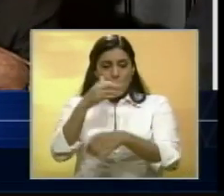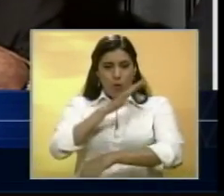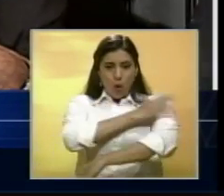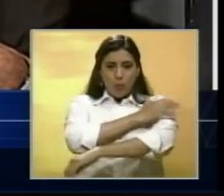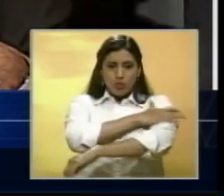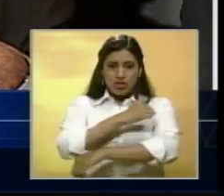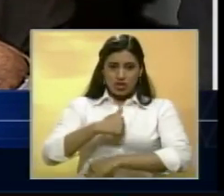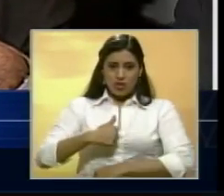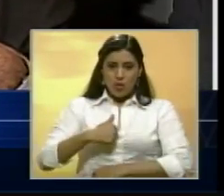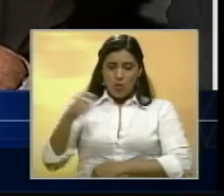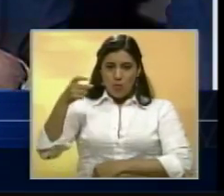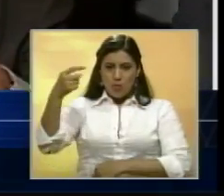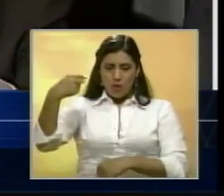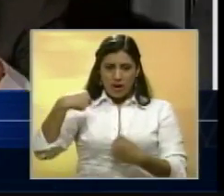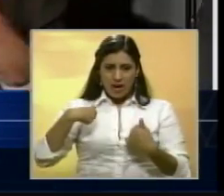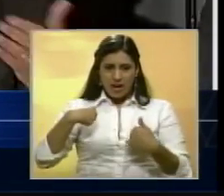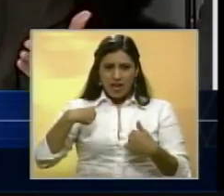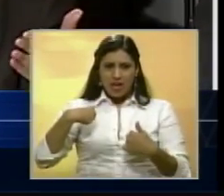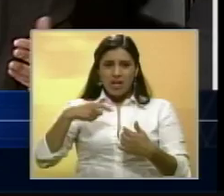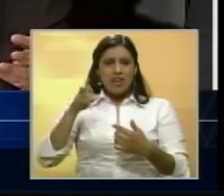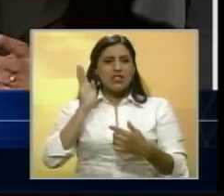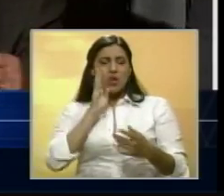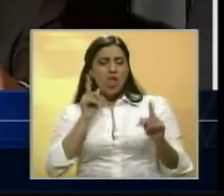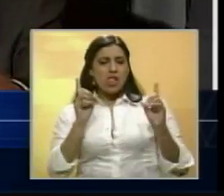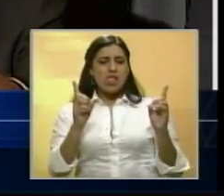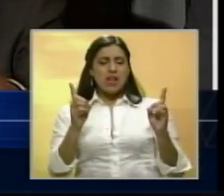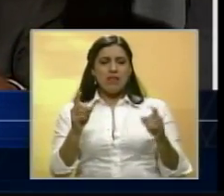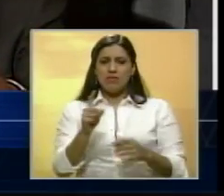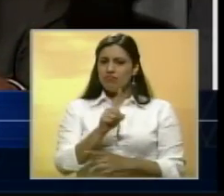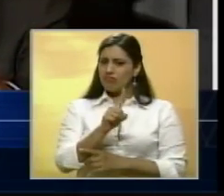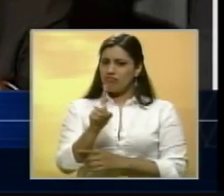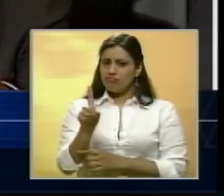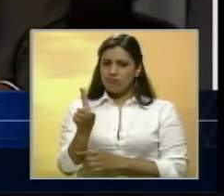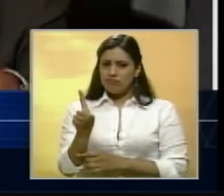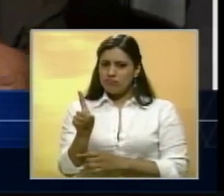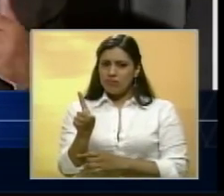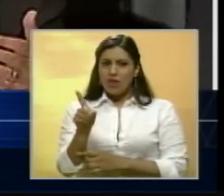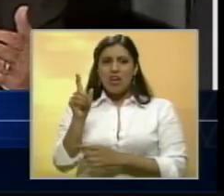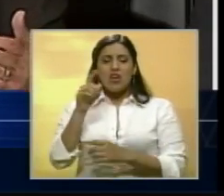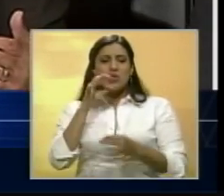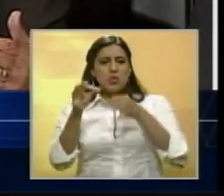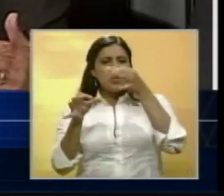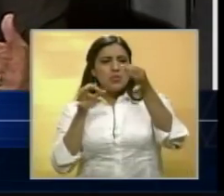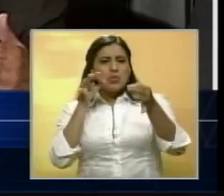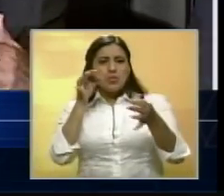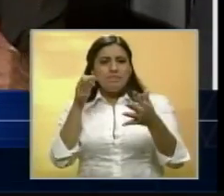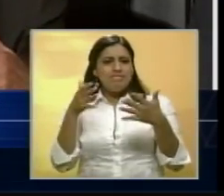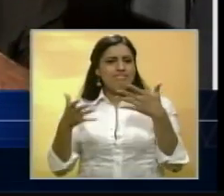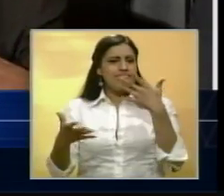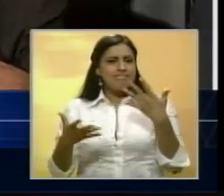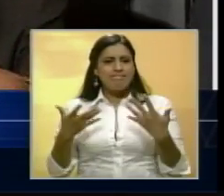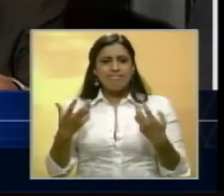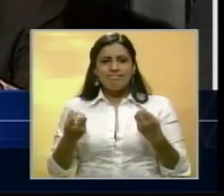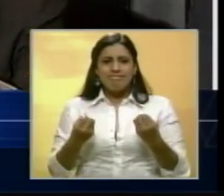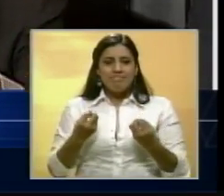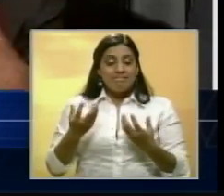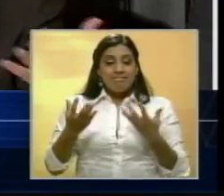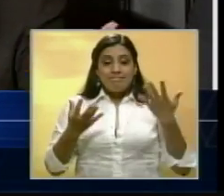oposición con altisonancia, con declaraciones de